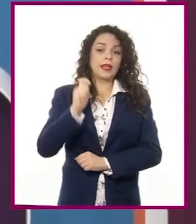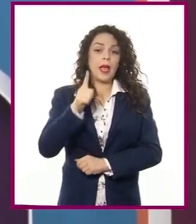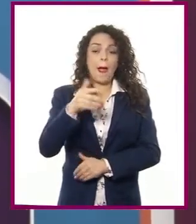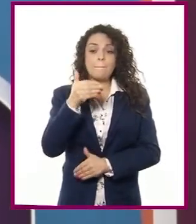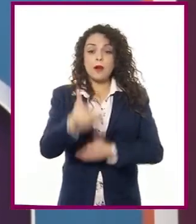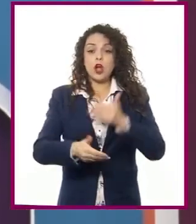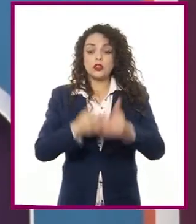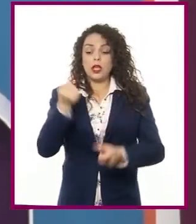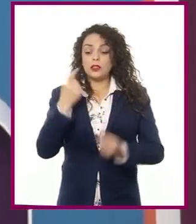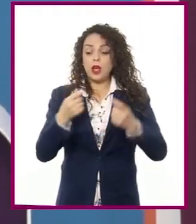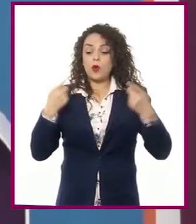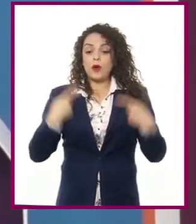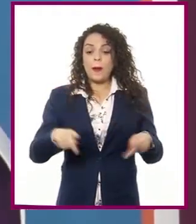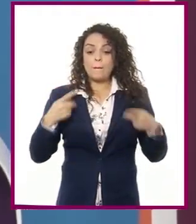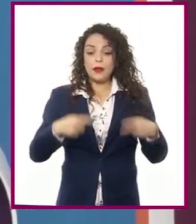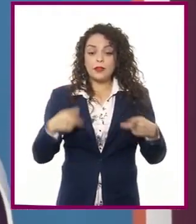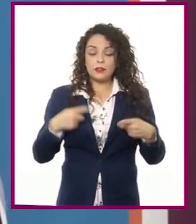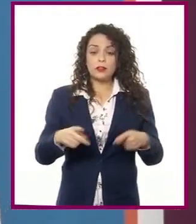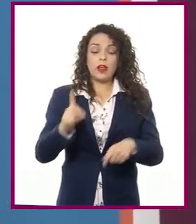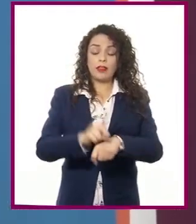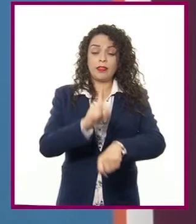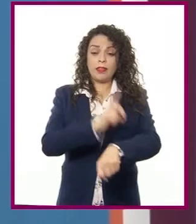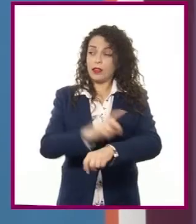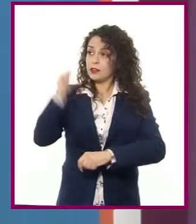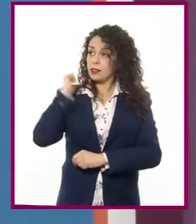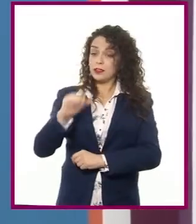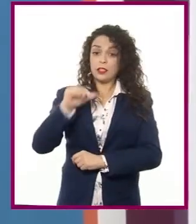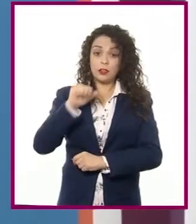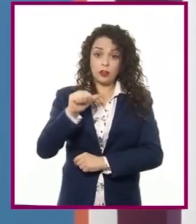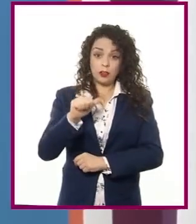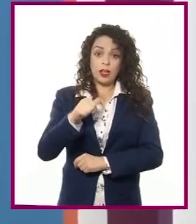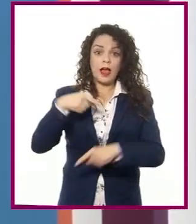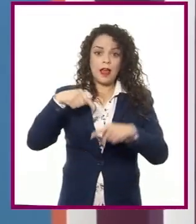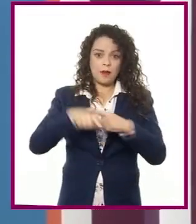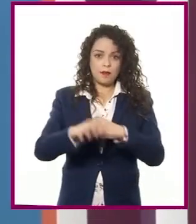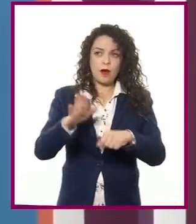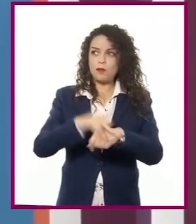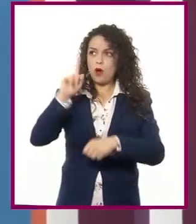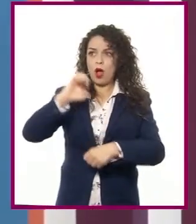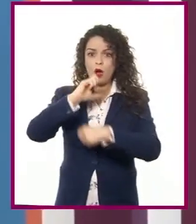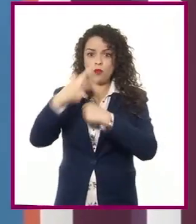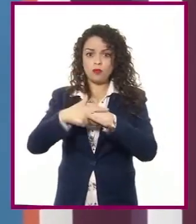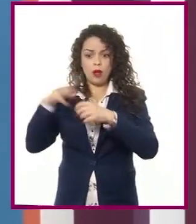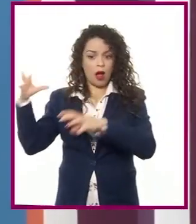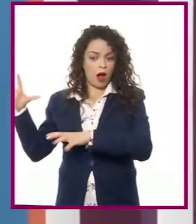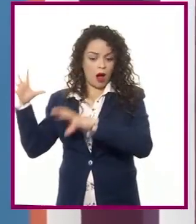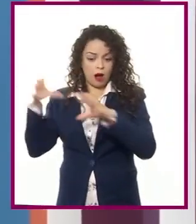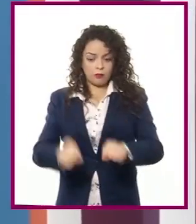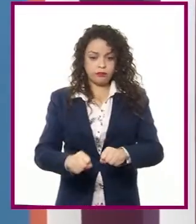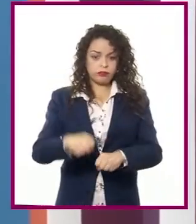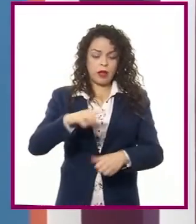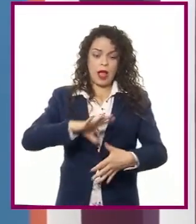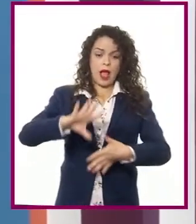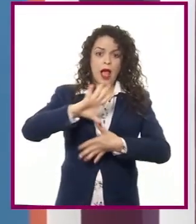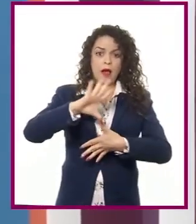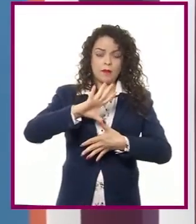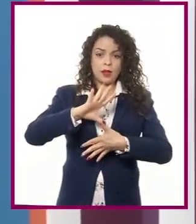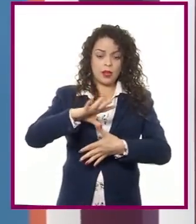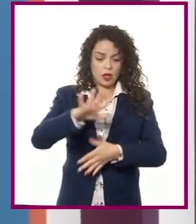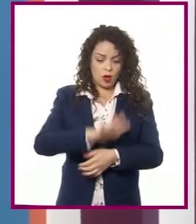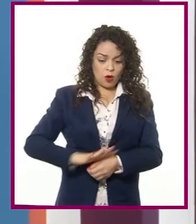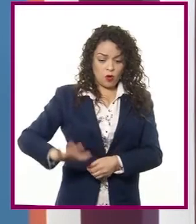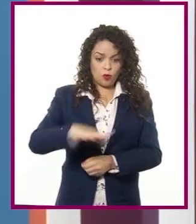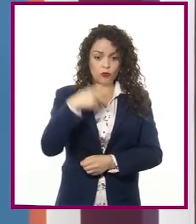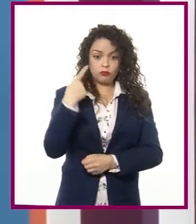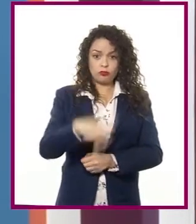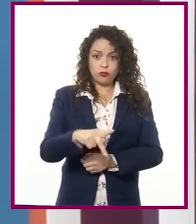algunas personas sitúan desde el siglo XVI, cuando los europeos conquistaron el continente americano y explotaron sus recursos para